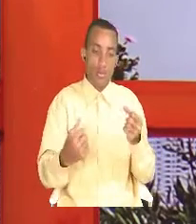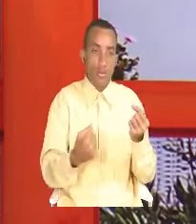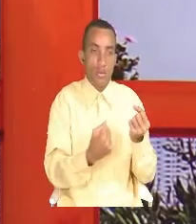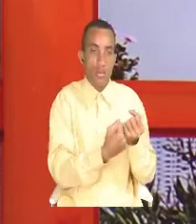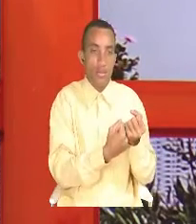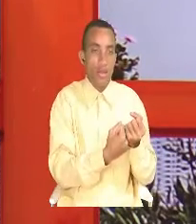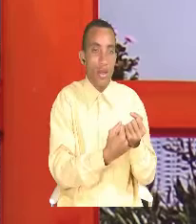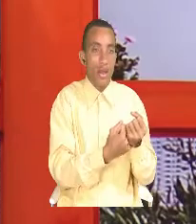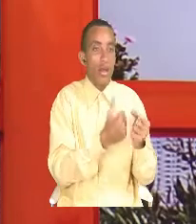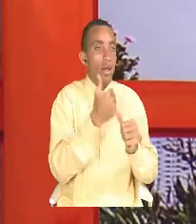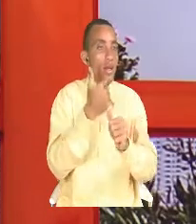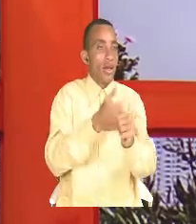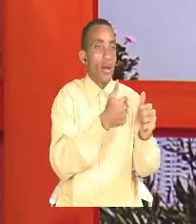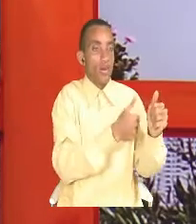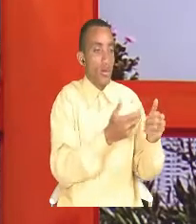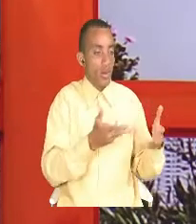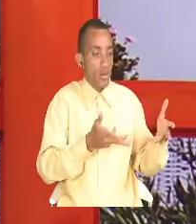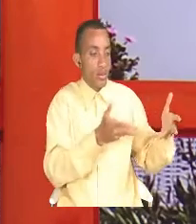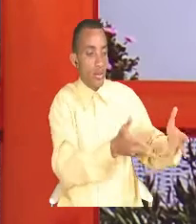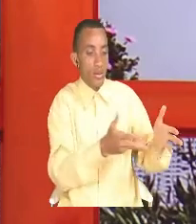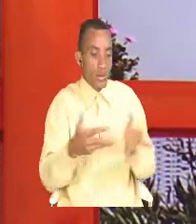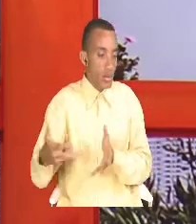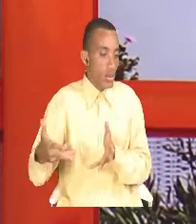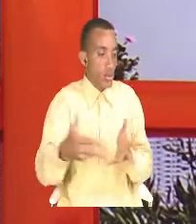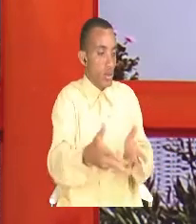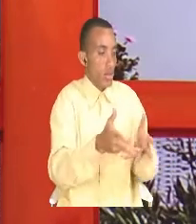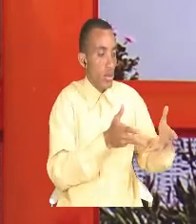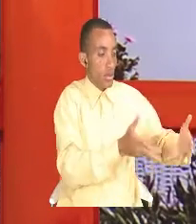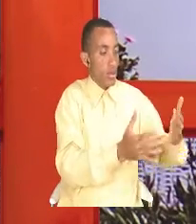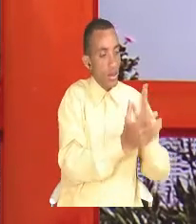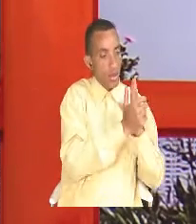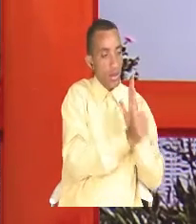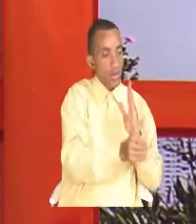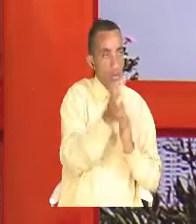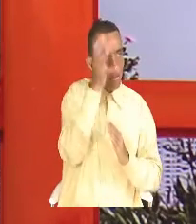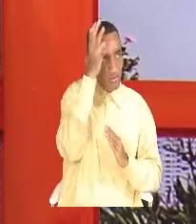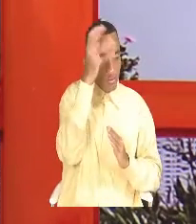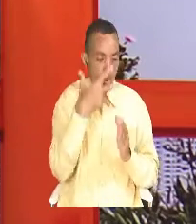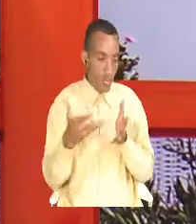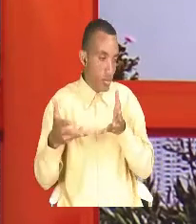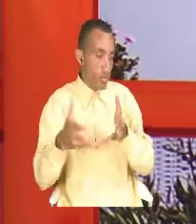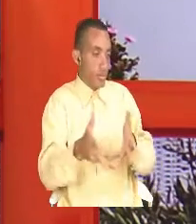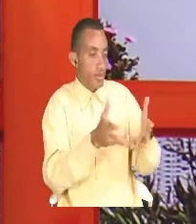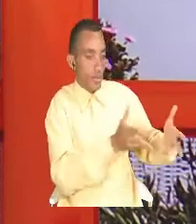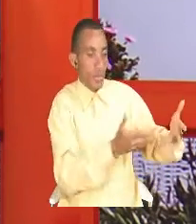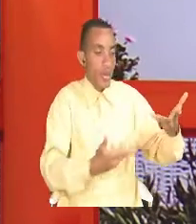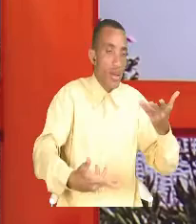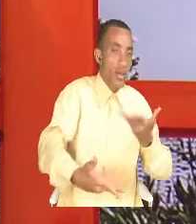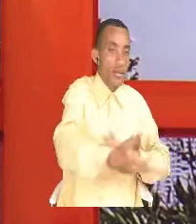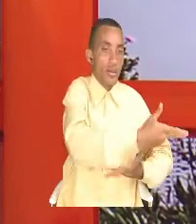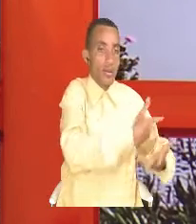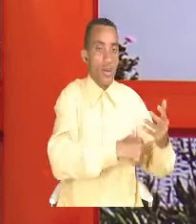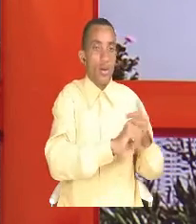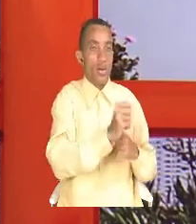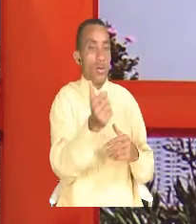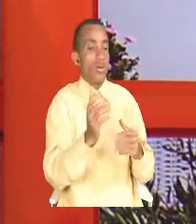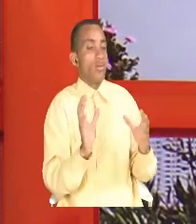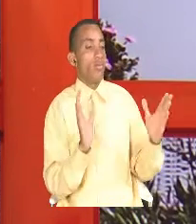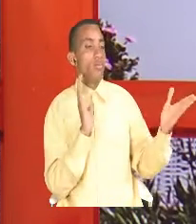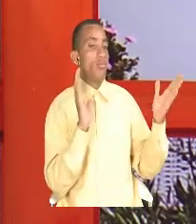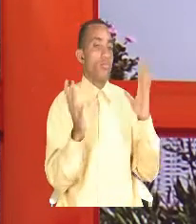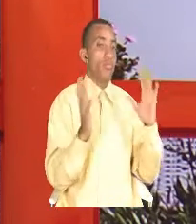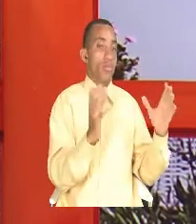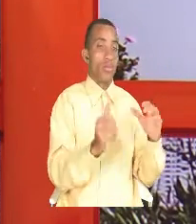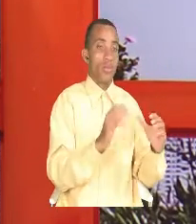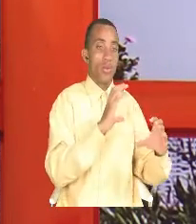decir, que cada uno pueda aportar desde sus conocimientos, sus habilidades en el trabajo. Otra cosa muy importante es la buena comunicación que existe en ese tipo